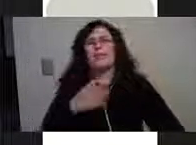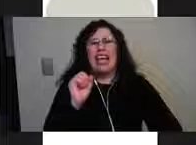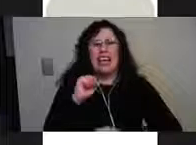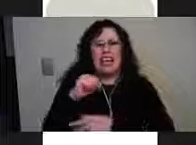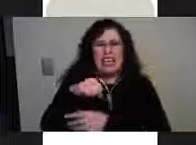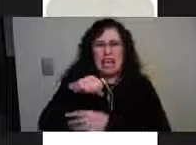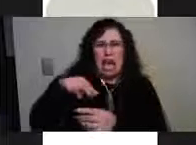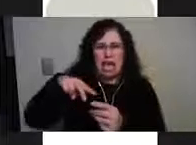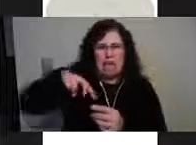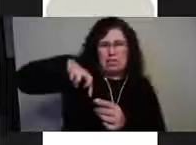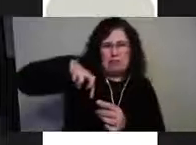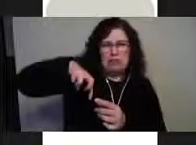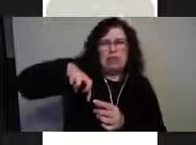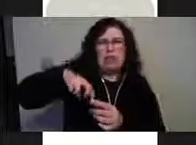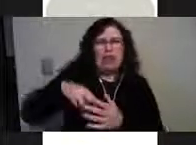plural, ¿ya?